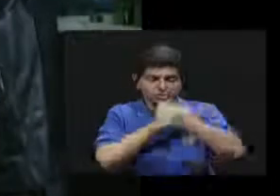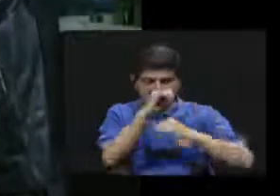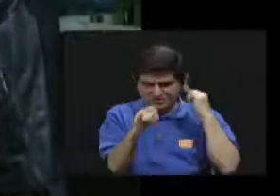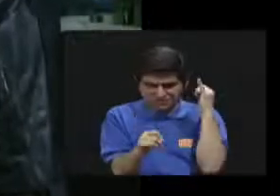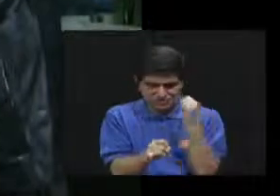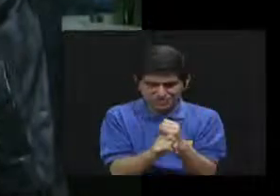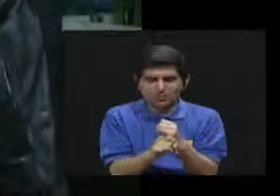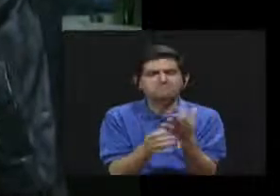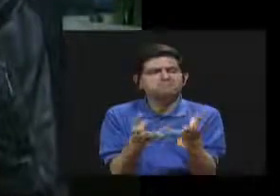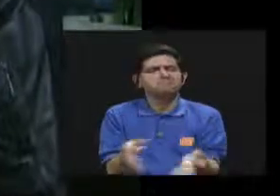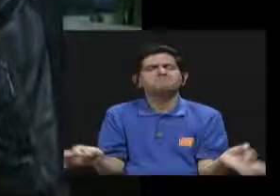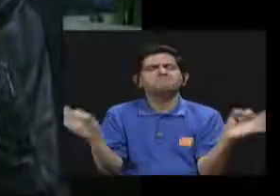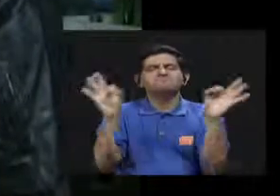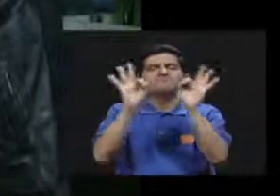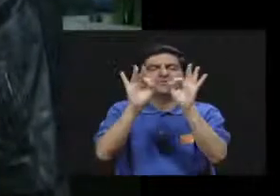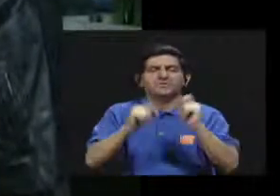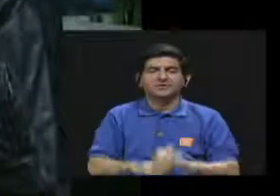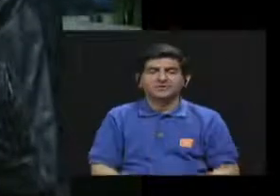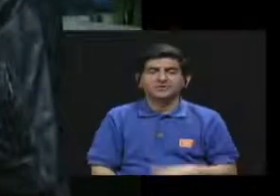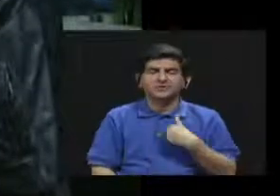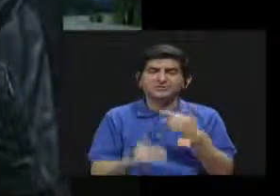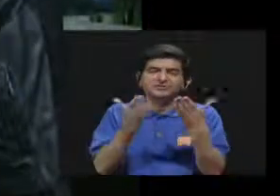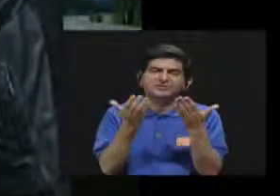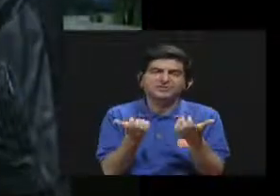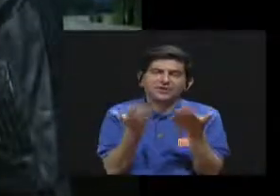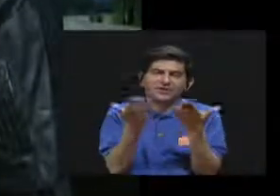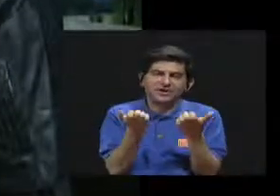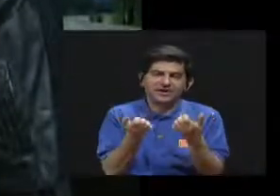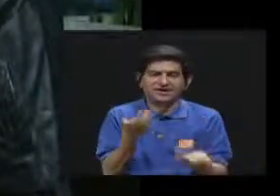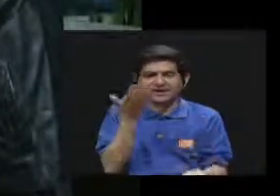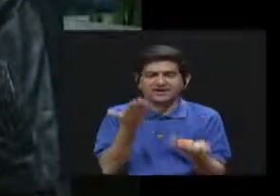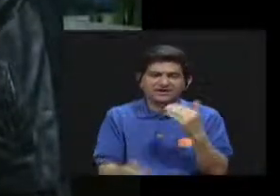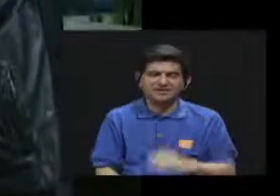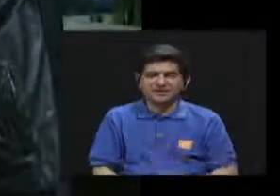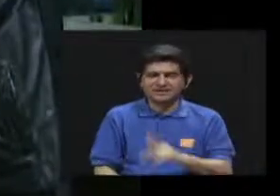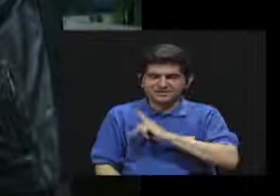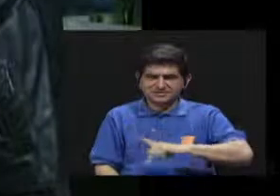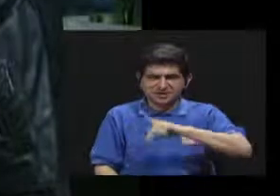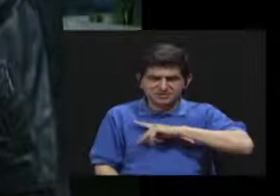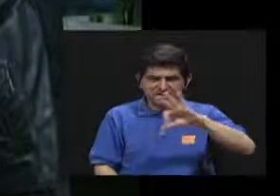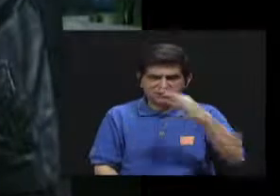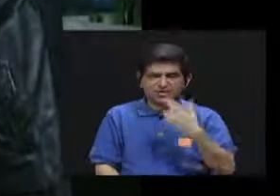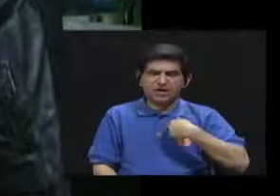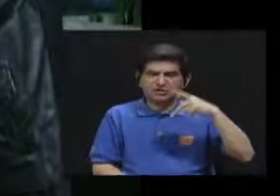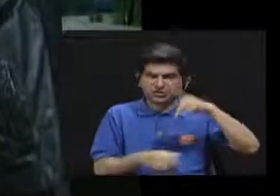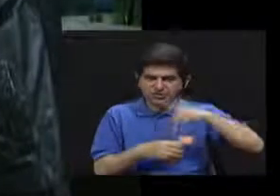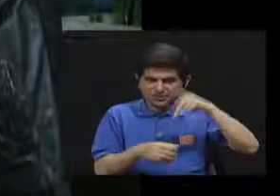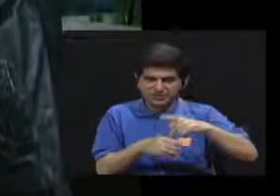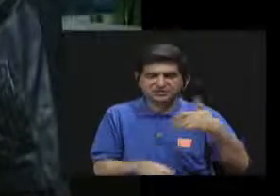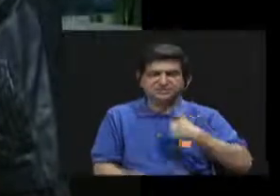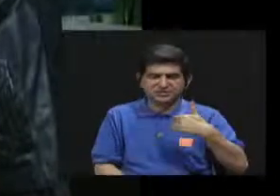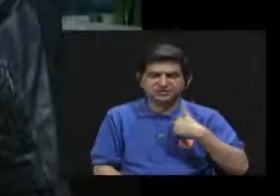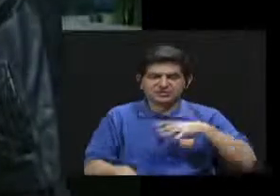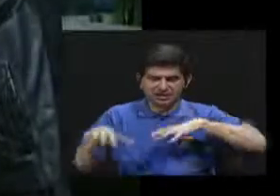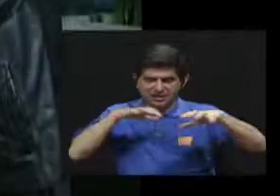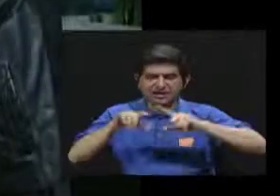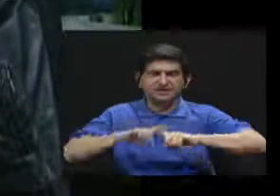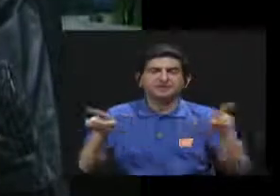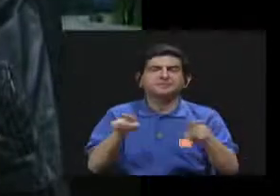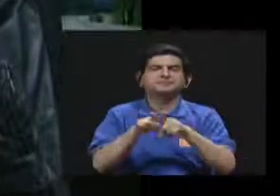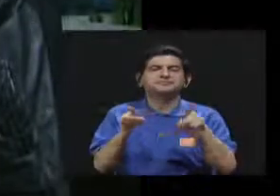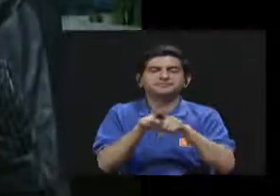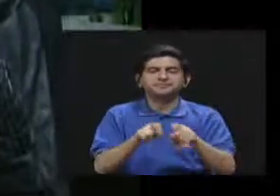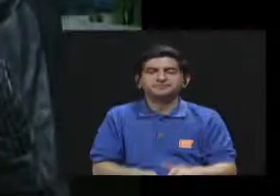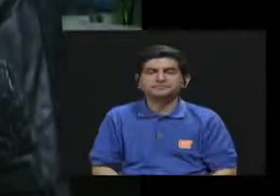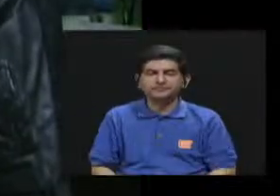importante. Yo quisiera, digamos, a título personal, porque participé, tuve una participación activa, pero además, recogiendo un